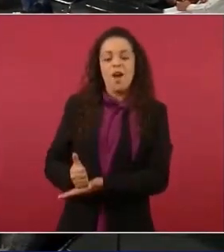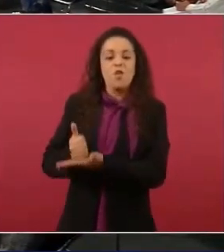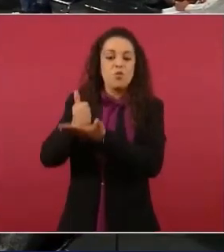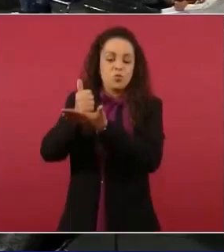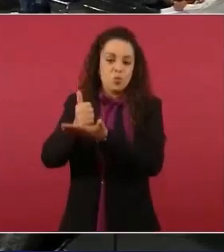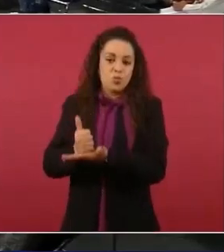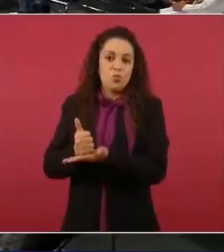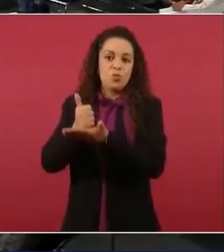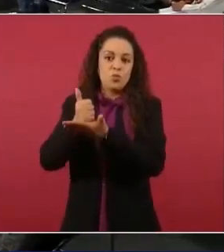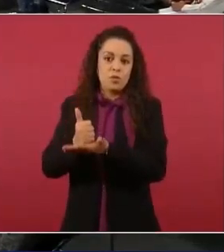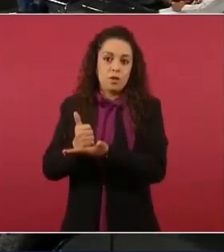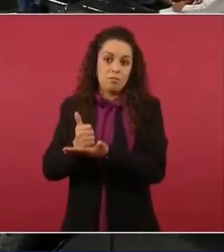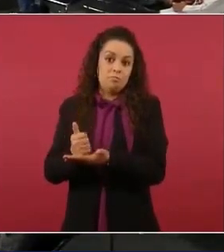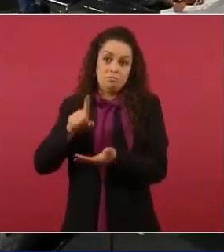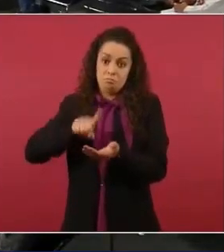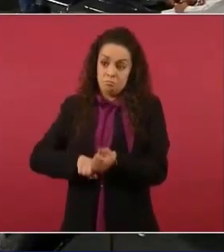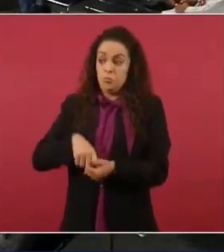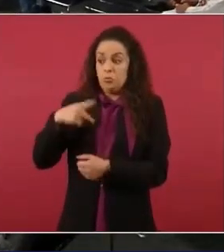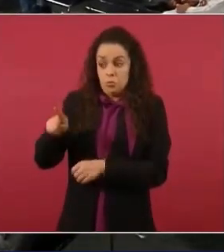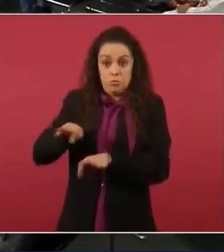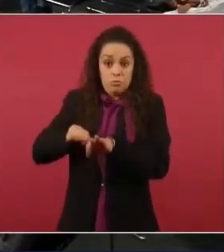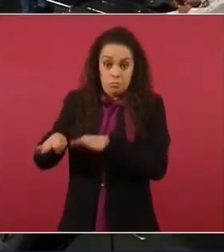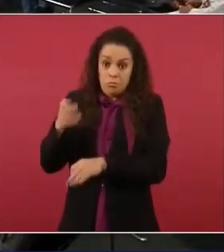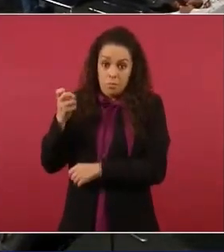porque ese es su trabajo.